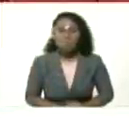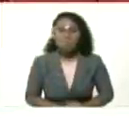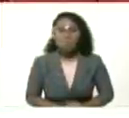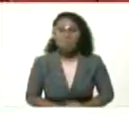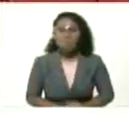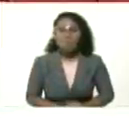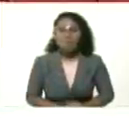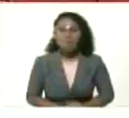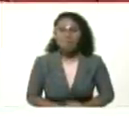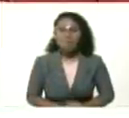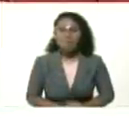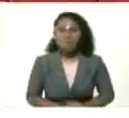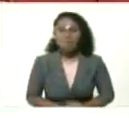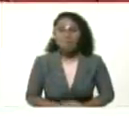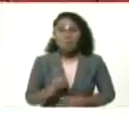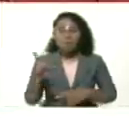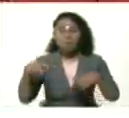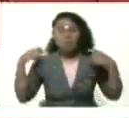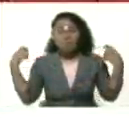concejales. Debe haber una campaña